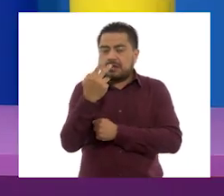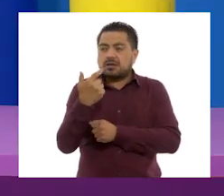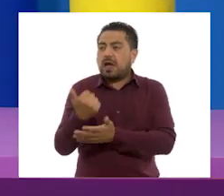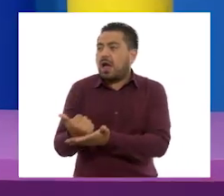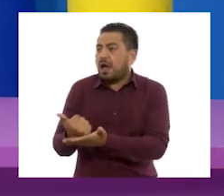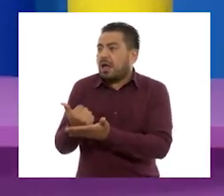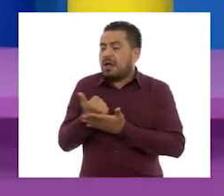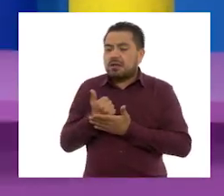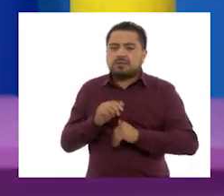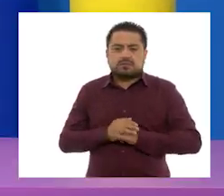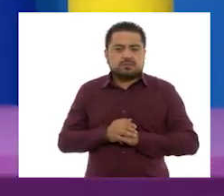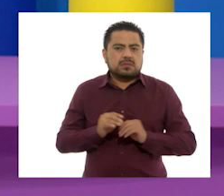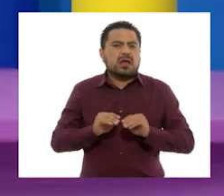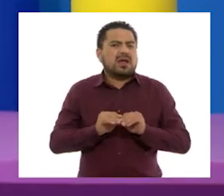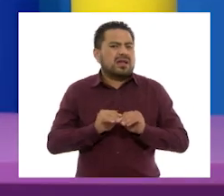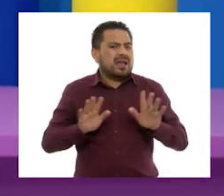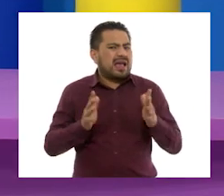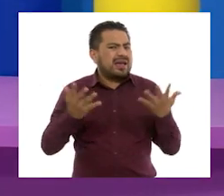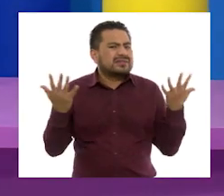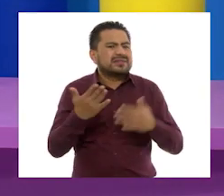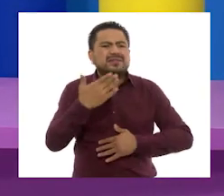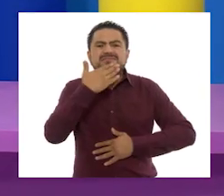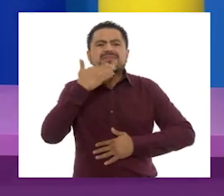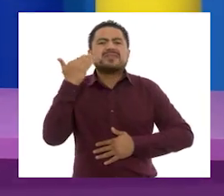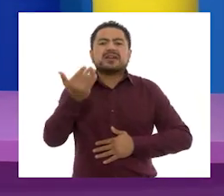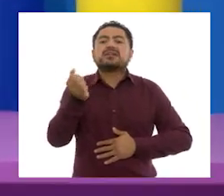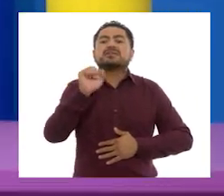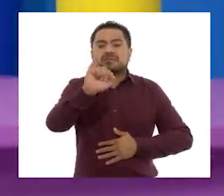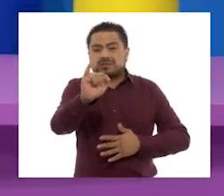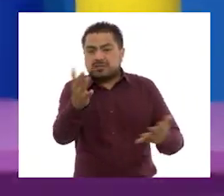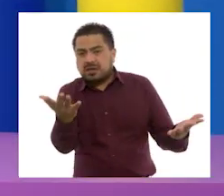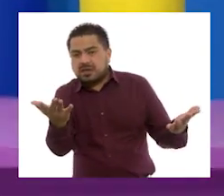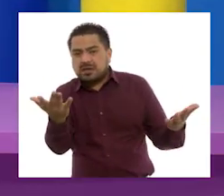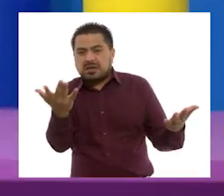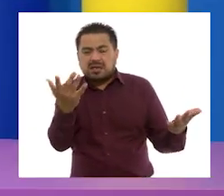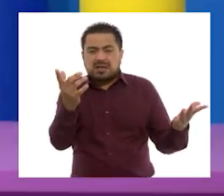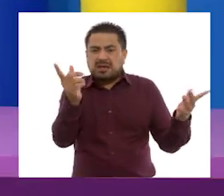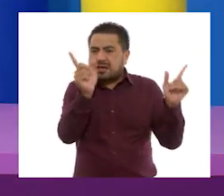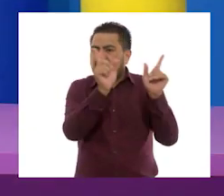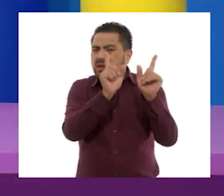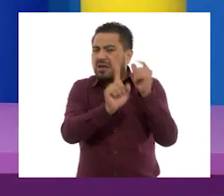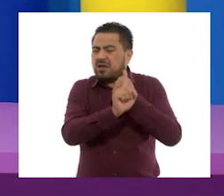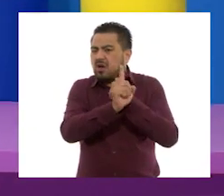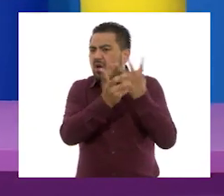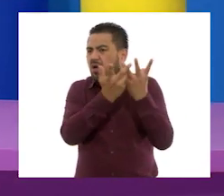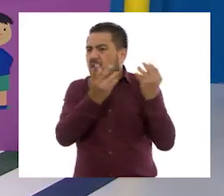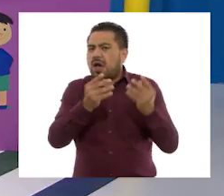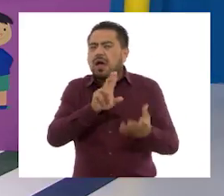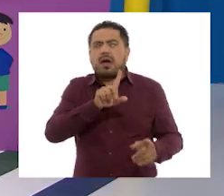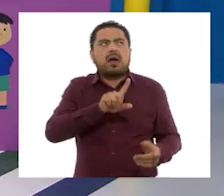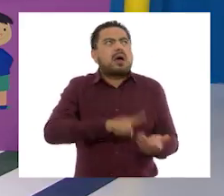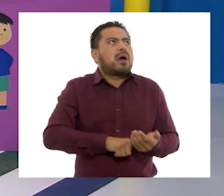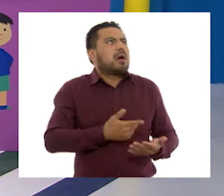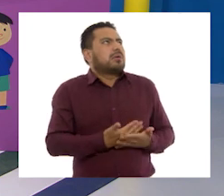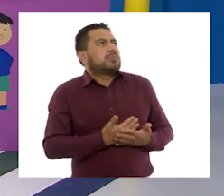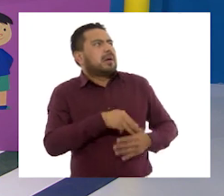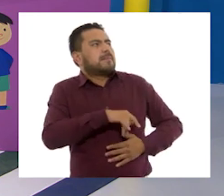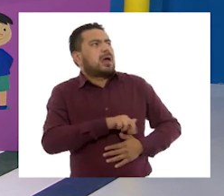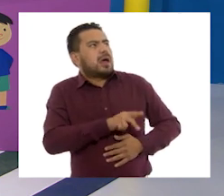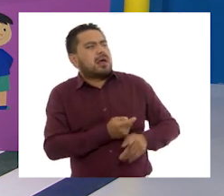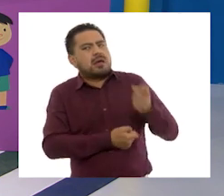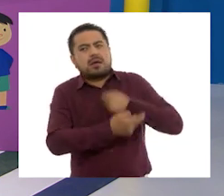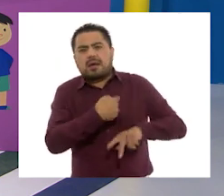Raulito, claro que lo hiciste bien. ¿Verdad que sí? Resolviste el problema y no esperaste solamente a que llegara María o la